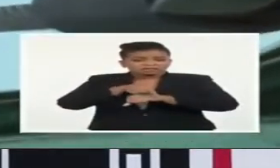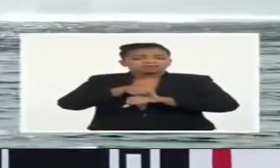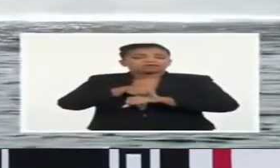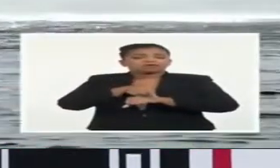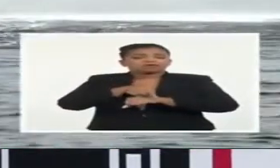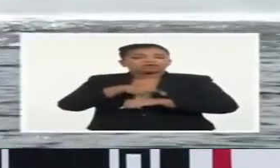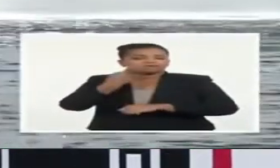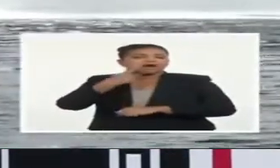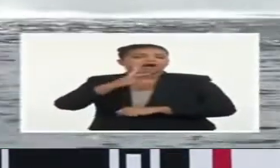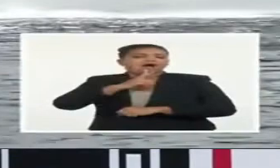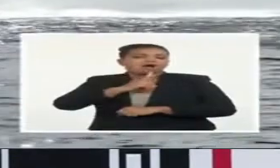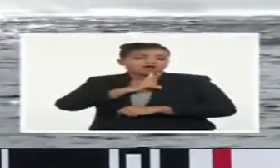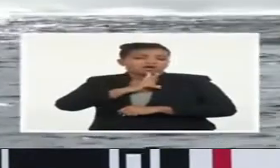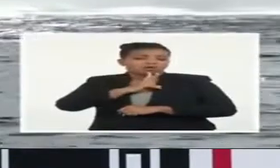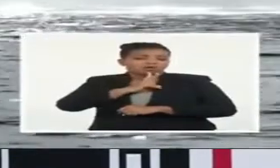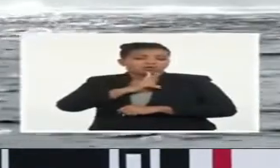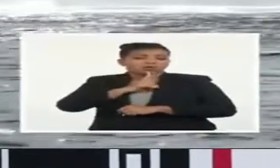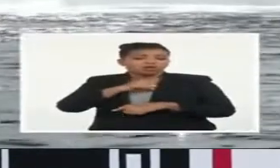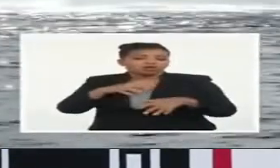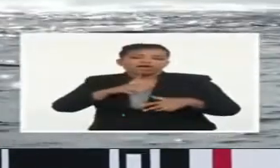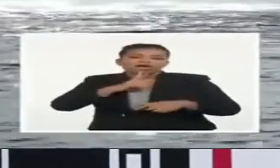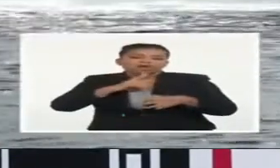no hay récord de que eso se había hecho.